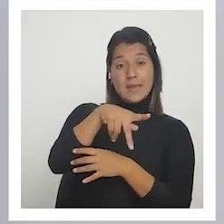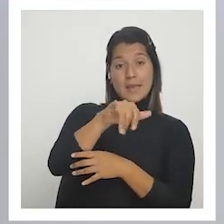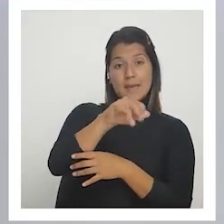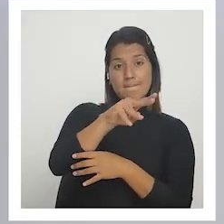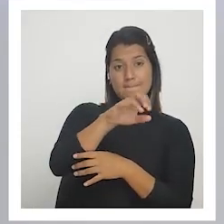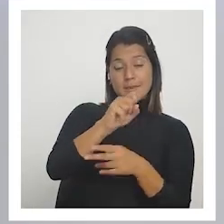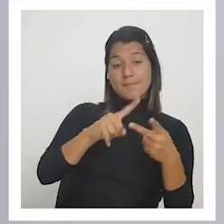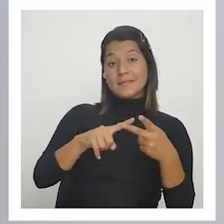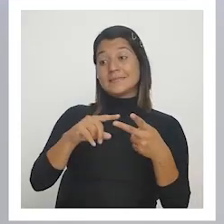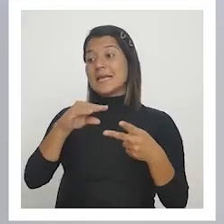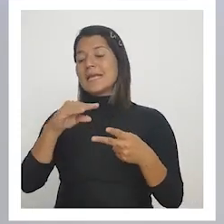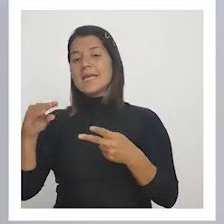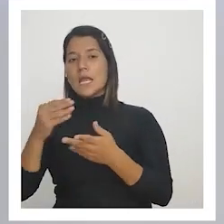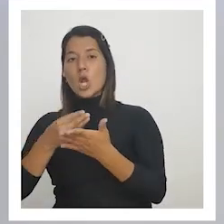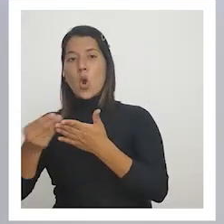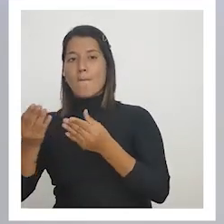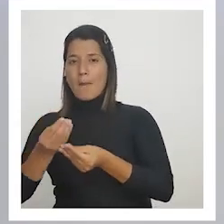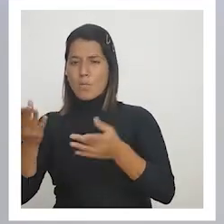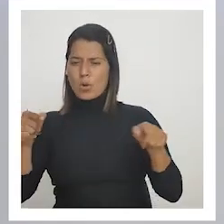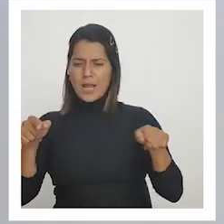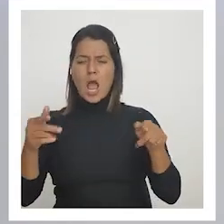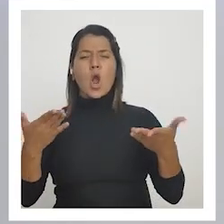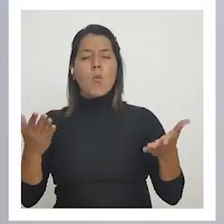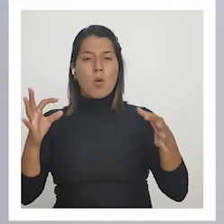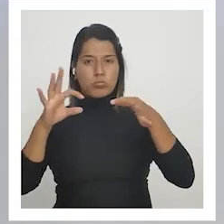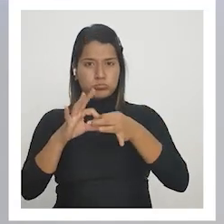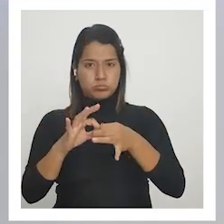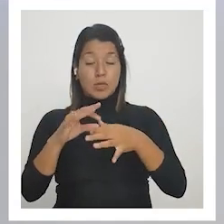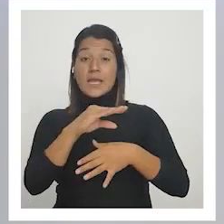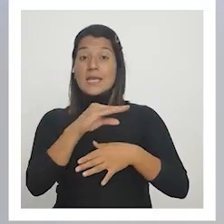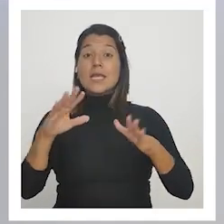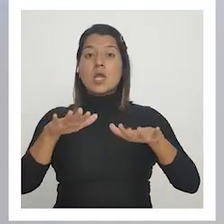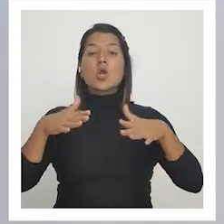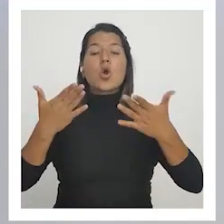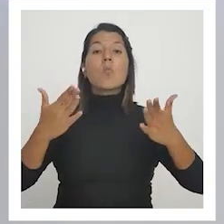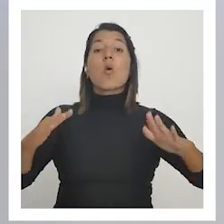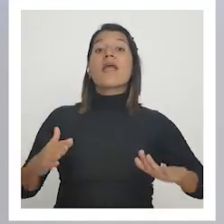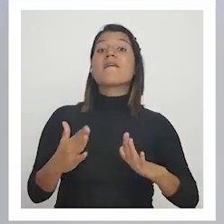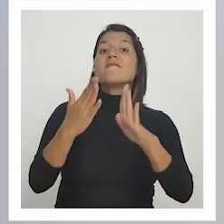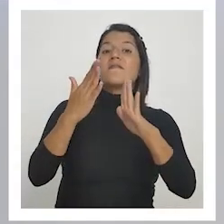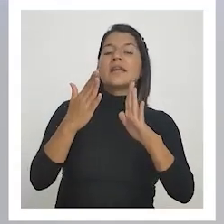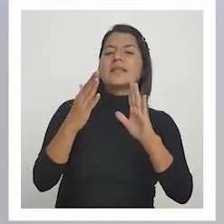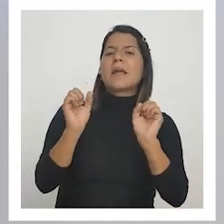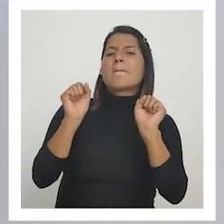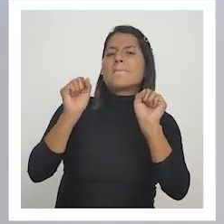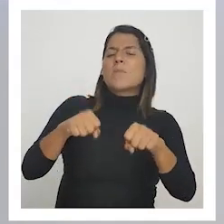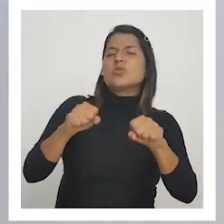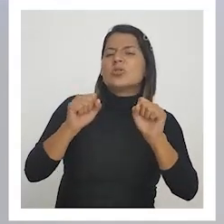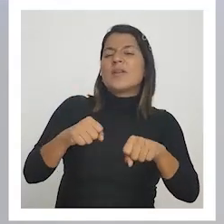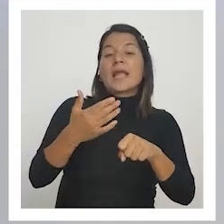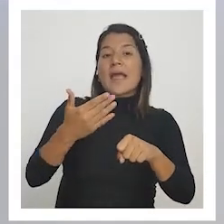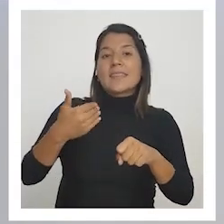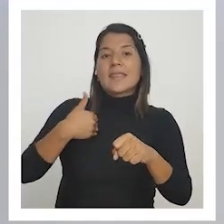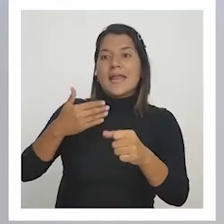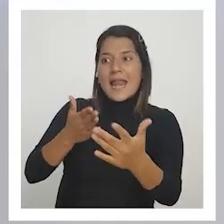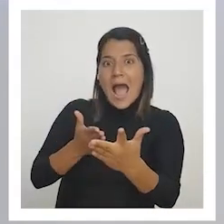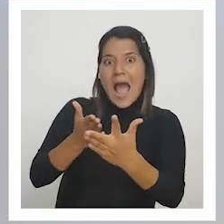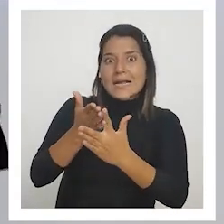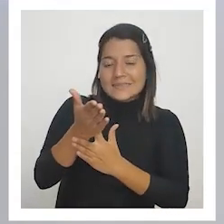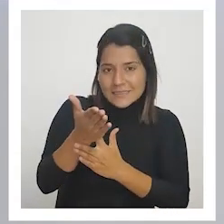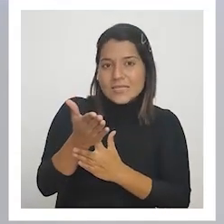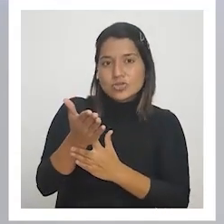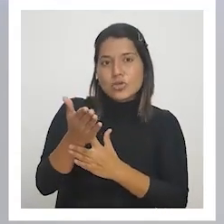y cómo están no solamente enfrentando la posibilidad de acceder a uno de los mercados más importantes que tienen nuestros